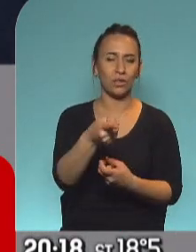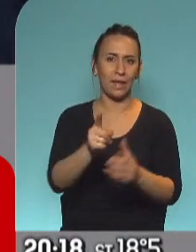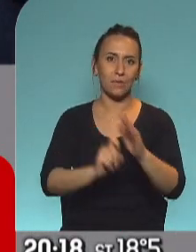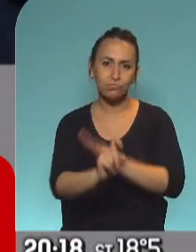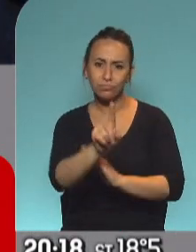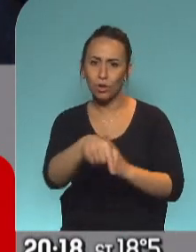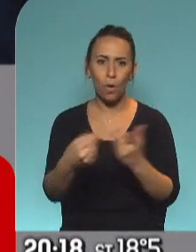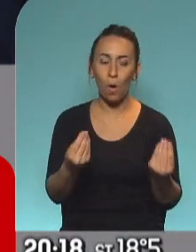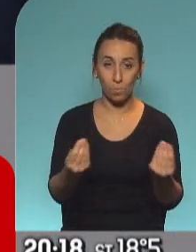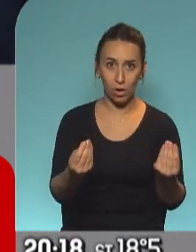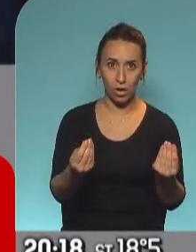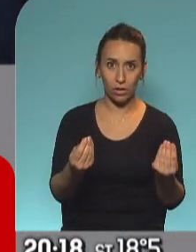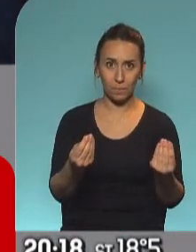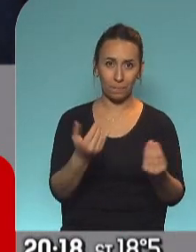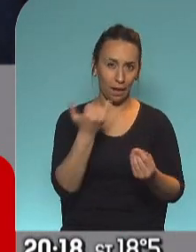Bueno, no lo sé.